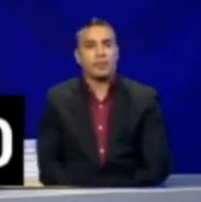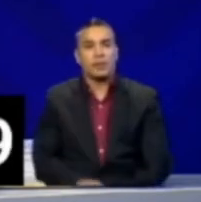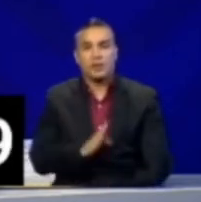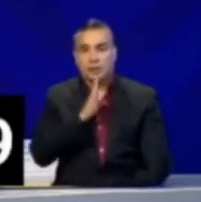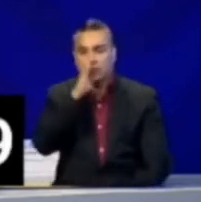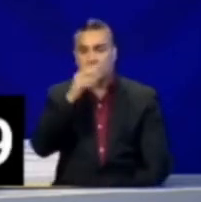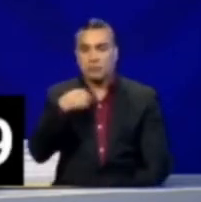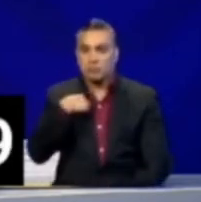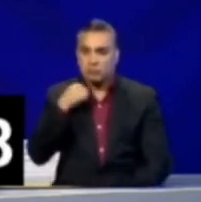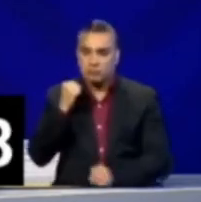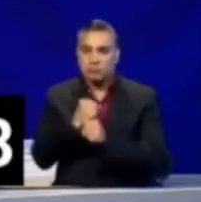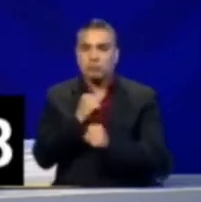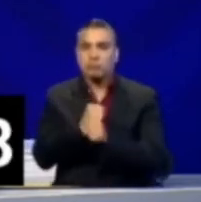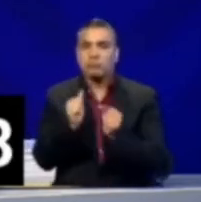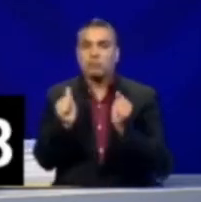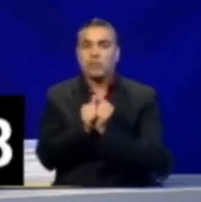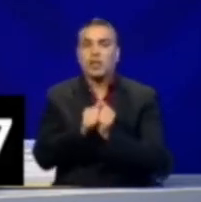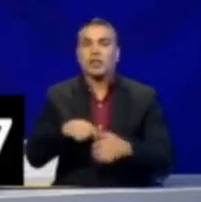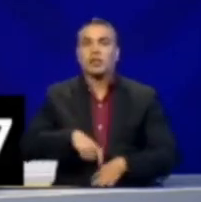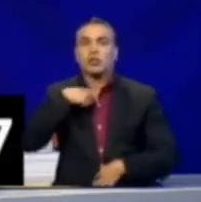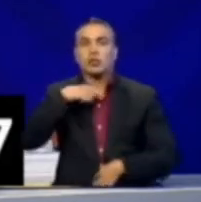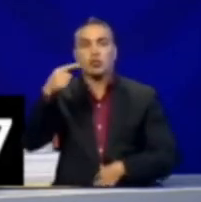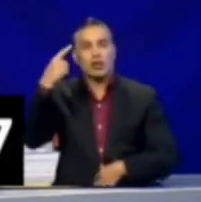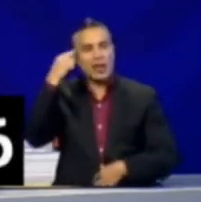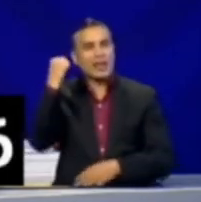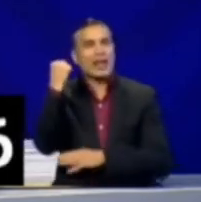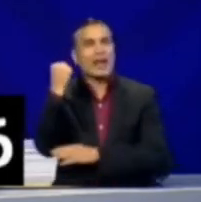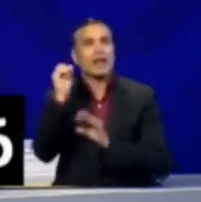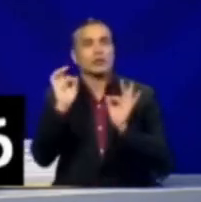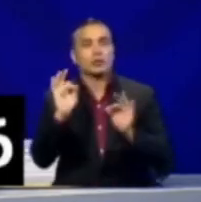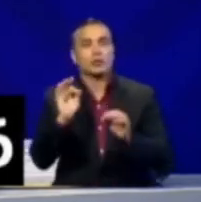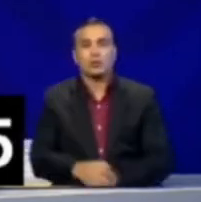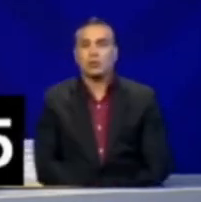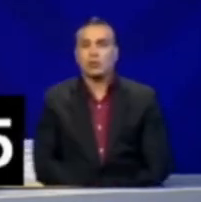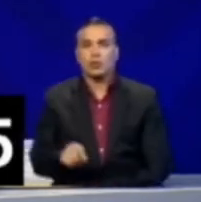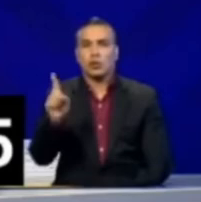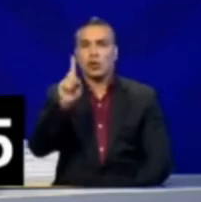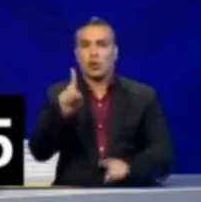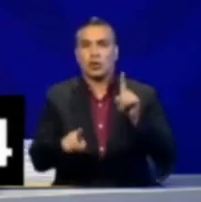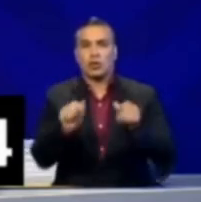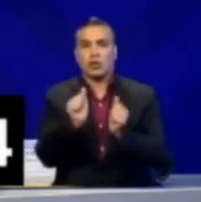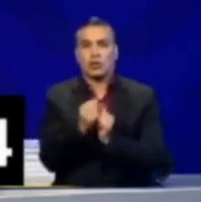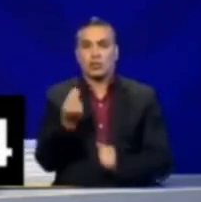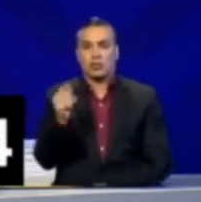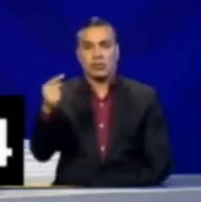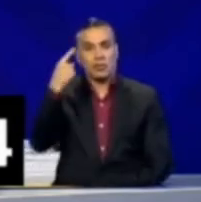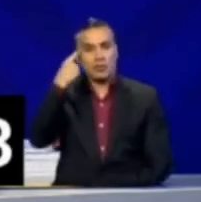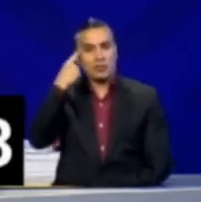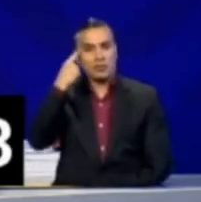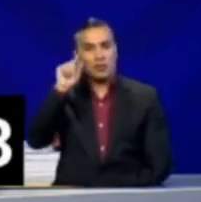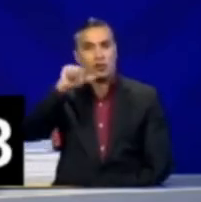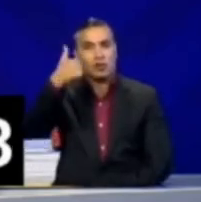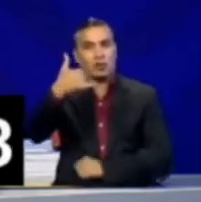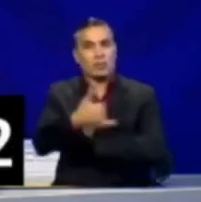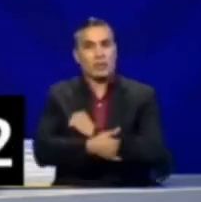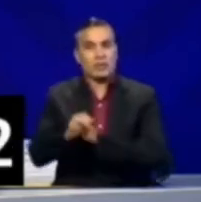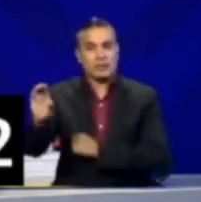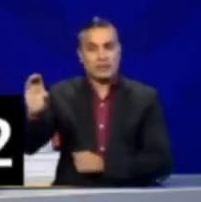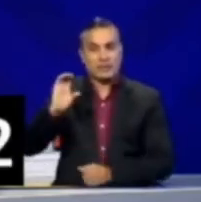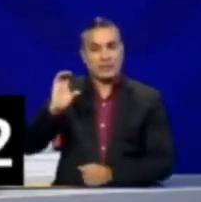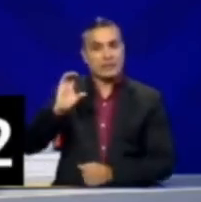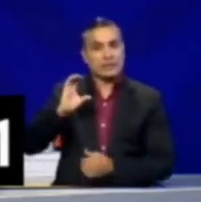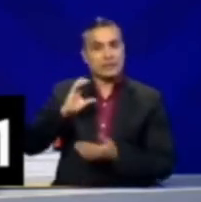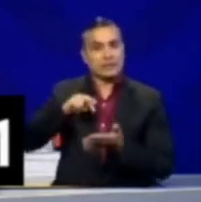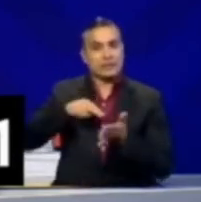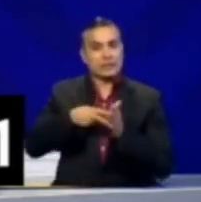siempre estaré del lado de la civilidad, del Estado de Derecho, no de aquellos que con dinero de gobiernos extranjeros